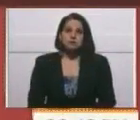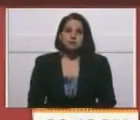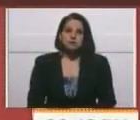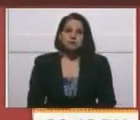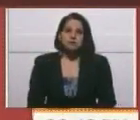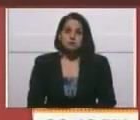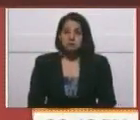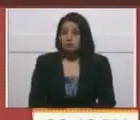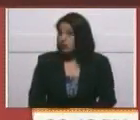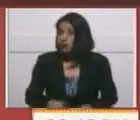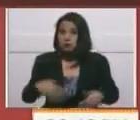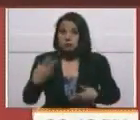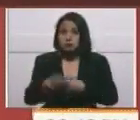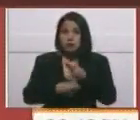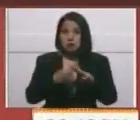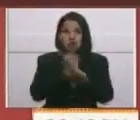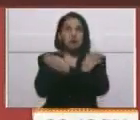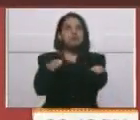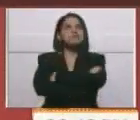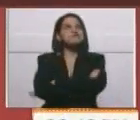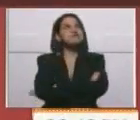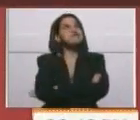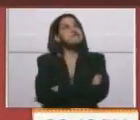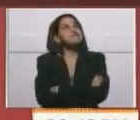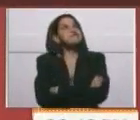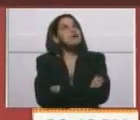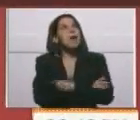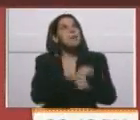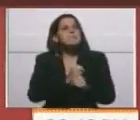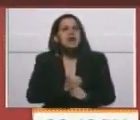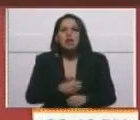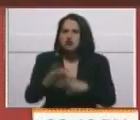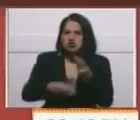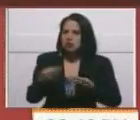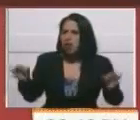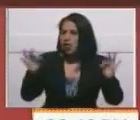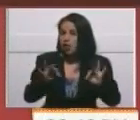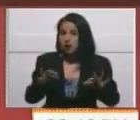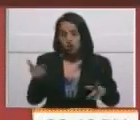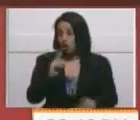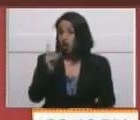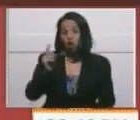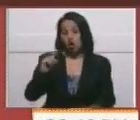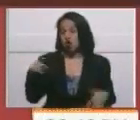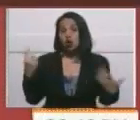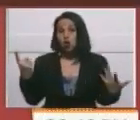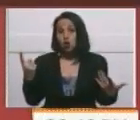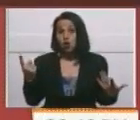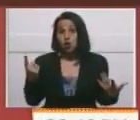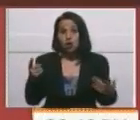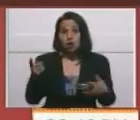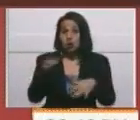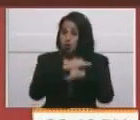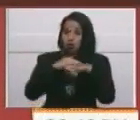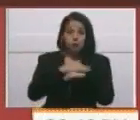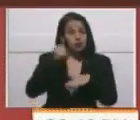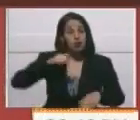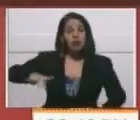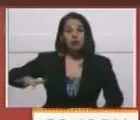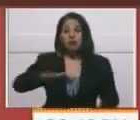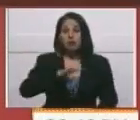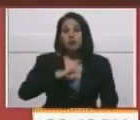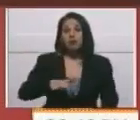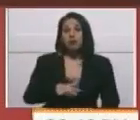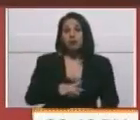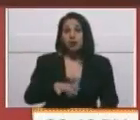y qué vamos a hacer nosotros nos quedamos de brazos cruzados no hacemos nada no no no no nos perdonaría ese pueblo